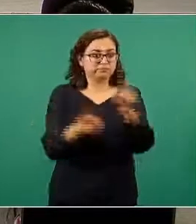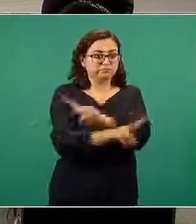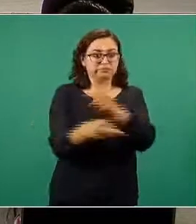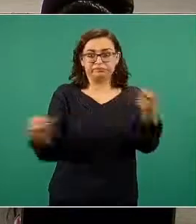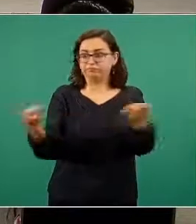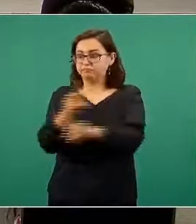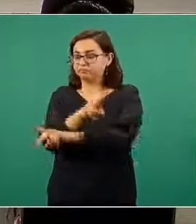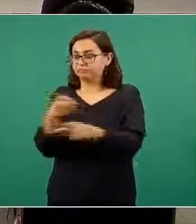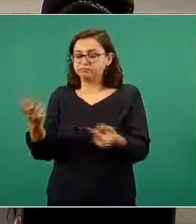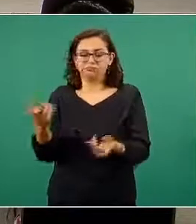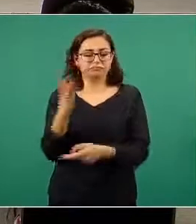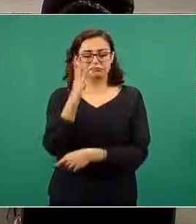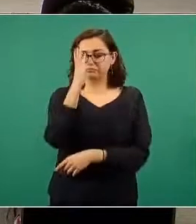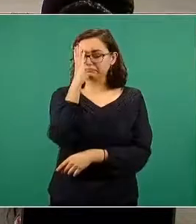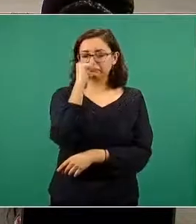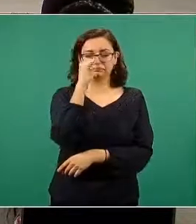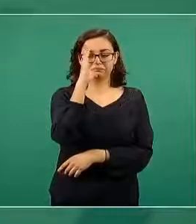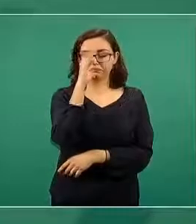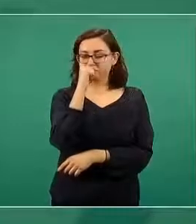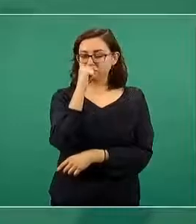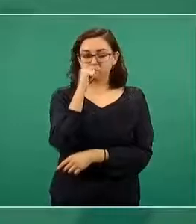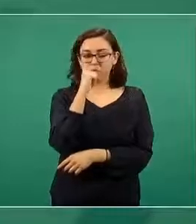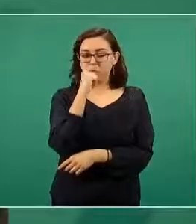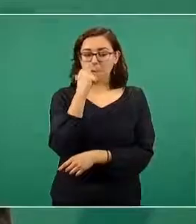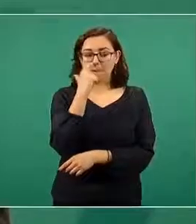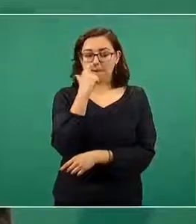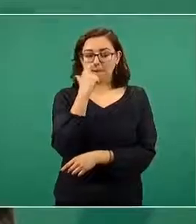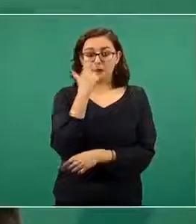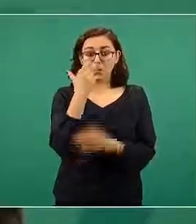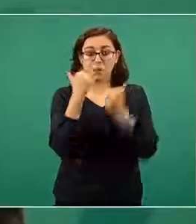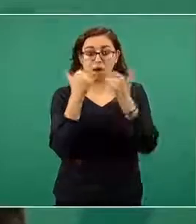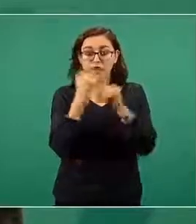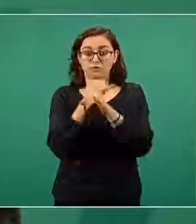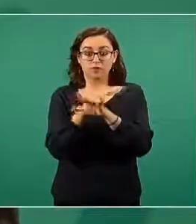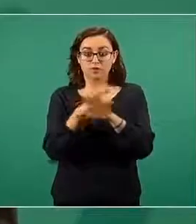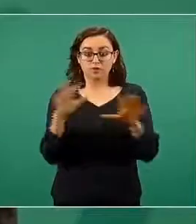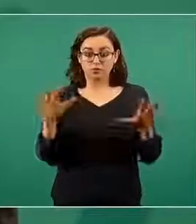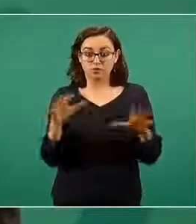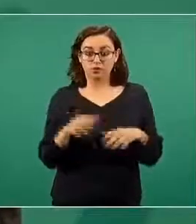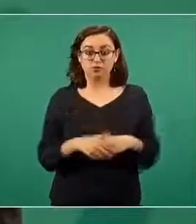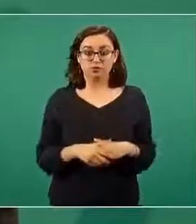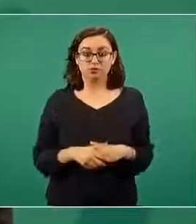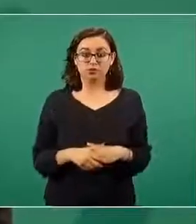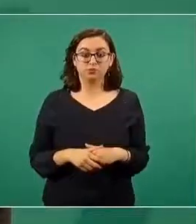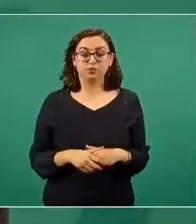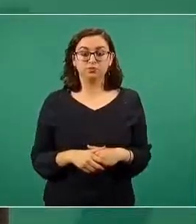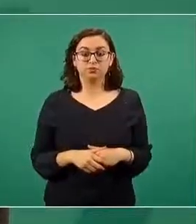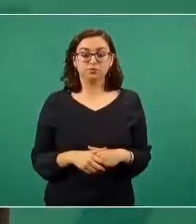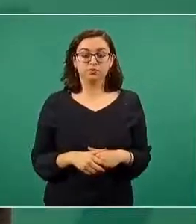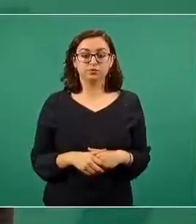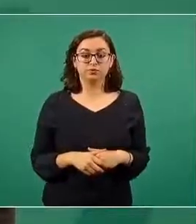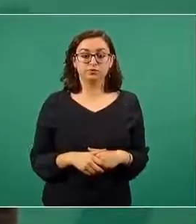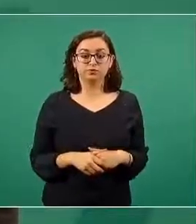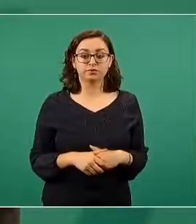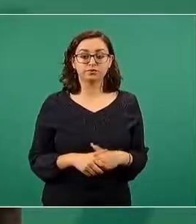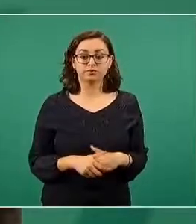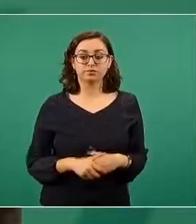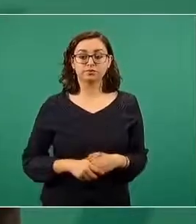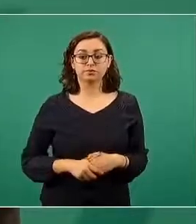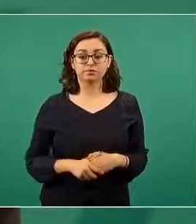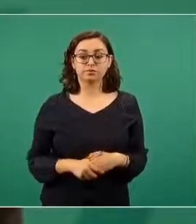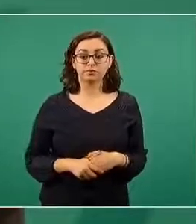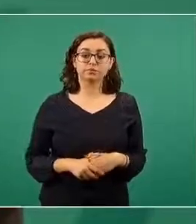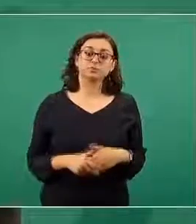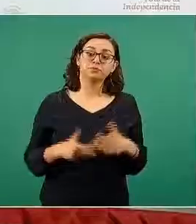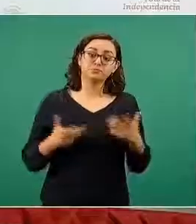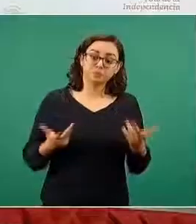las vacunas para que se puedan complementar los esquemas. Ahora, si por ejemplo